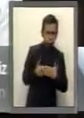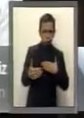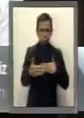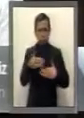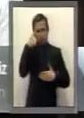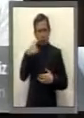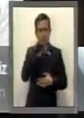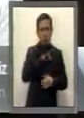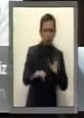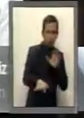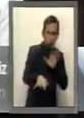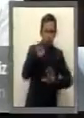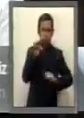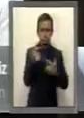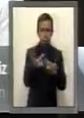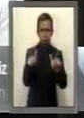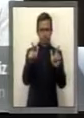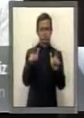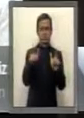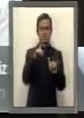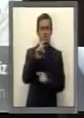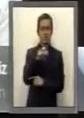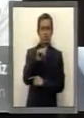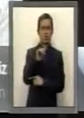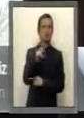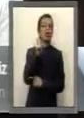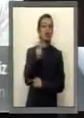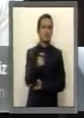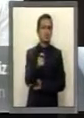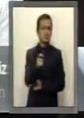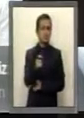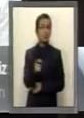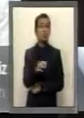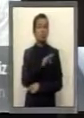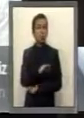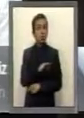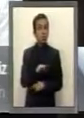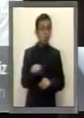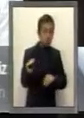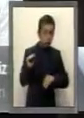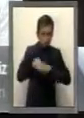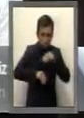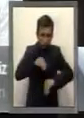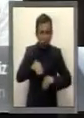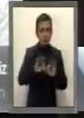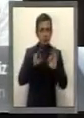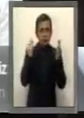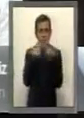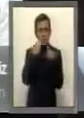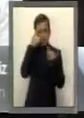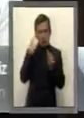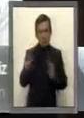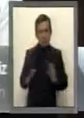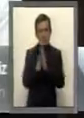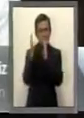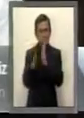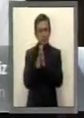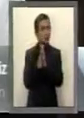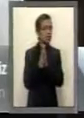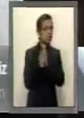democratización en América Latina ha sido la incorporación de mecanismos de participación ciudadana